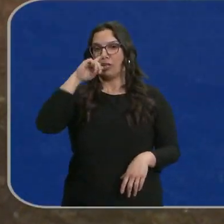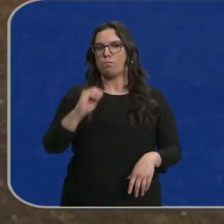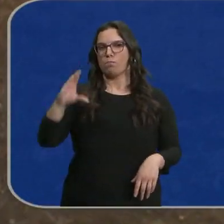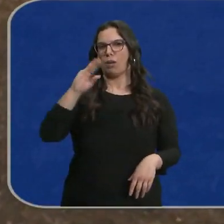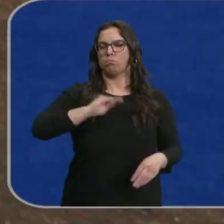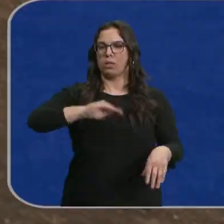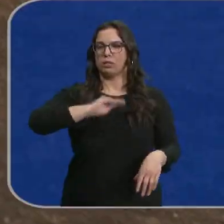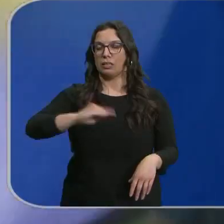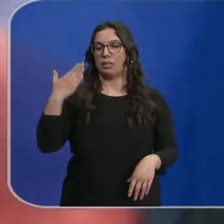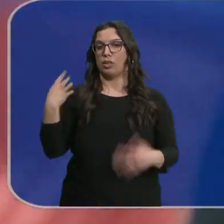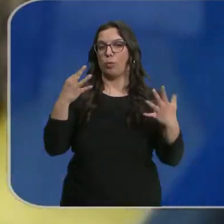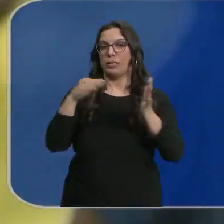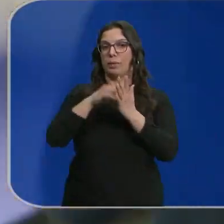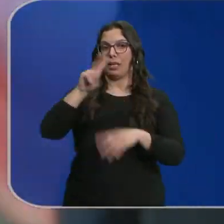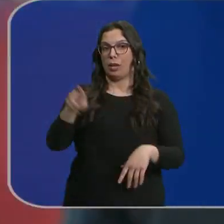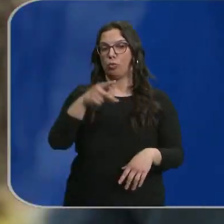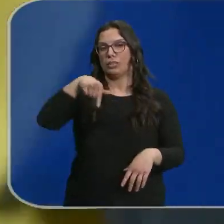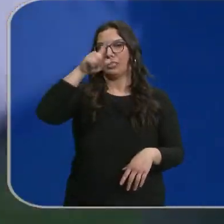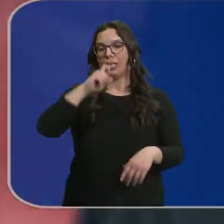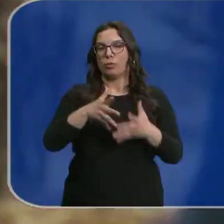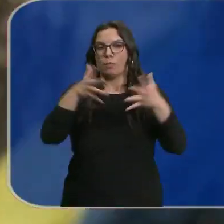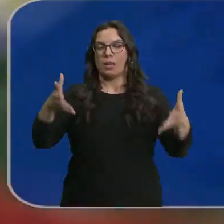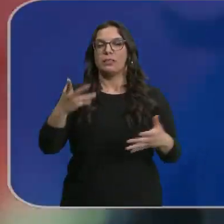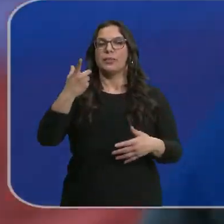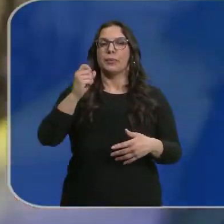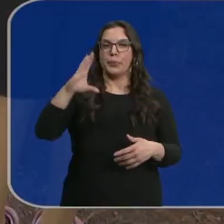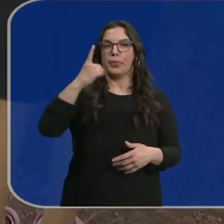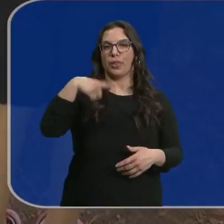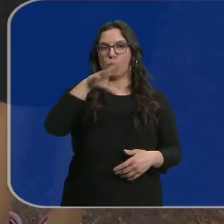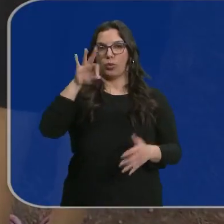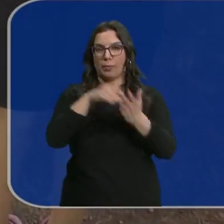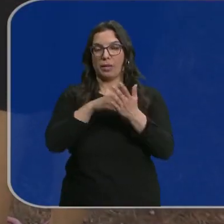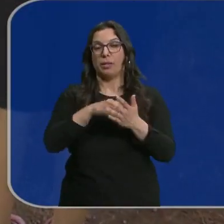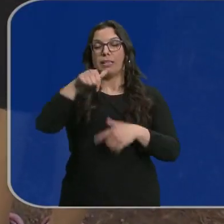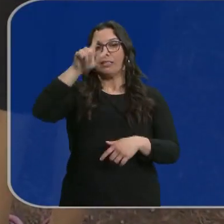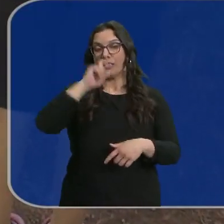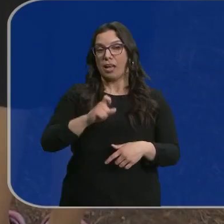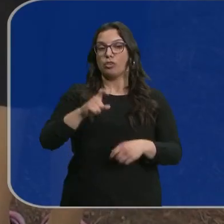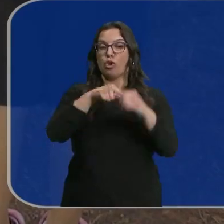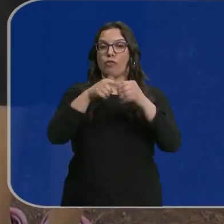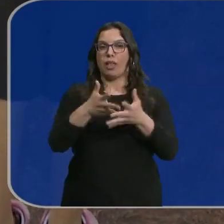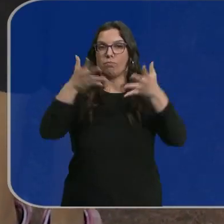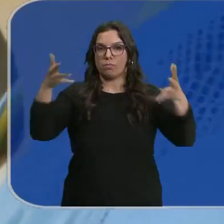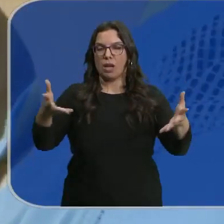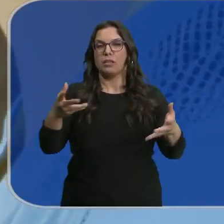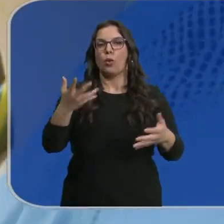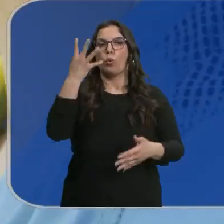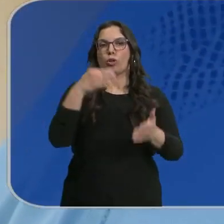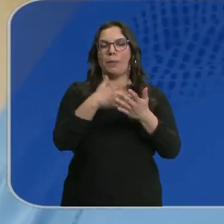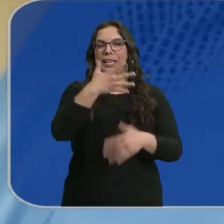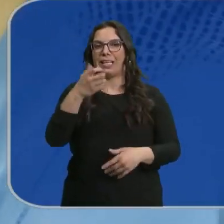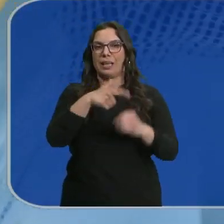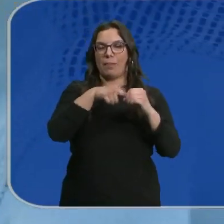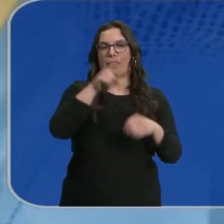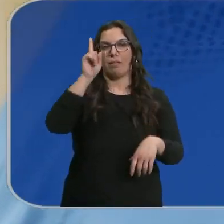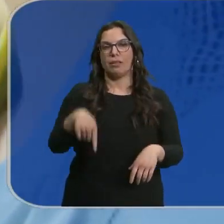manera significativa de los 90.000 euros de la pasada campaña hasta los 150.000. Este año se incrementa la oferta a más de 4.500 plazas